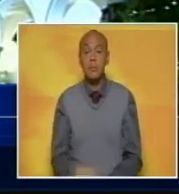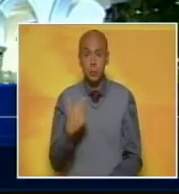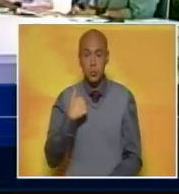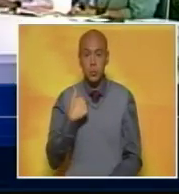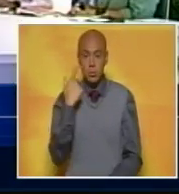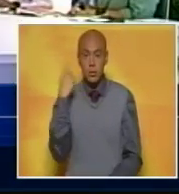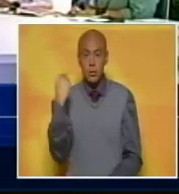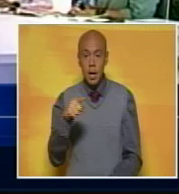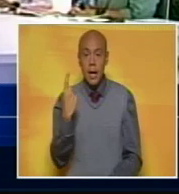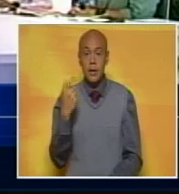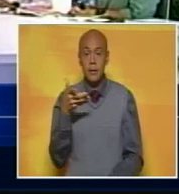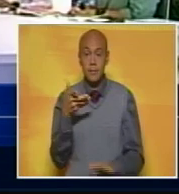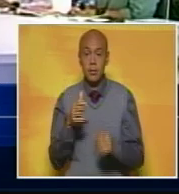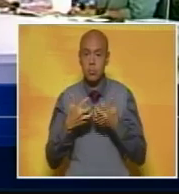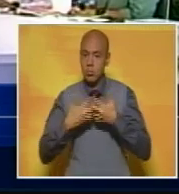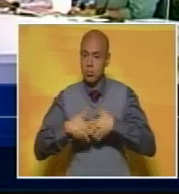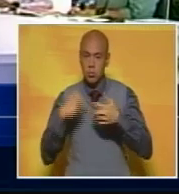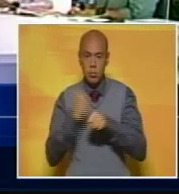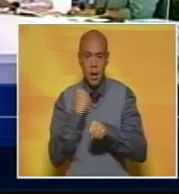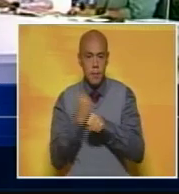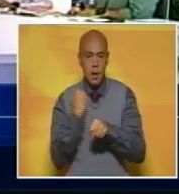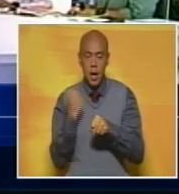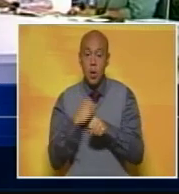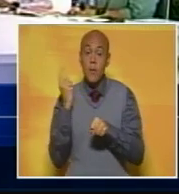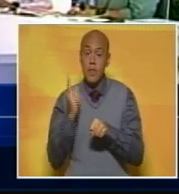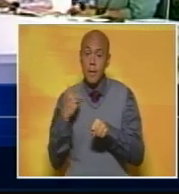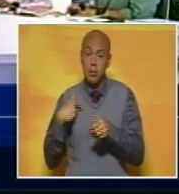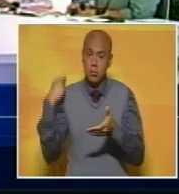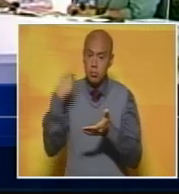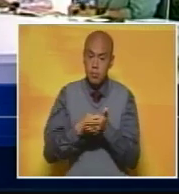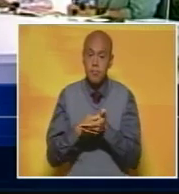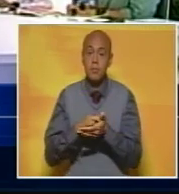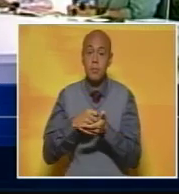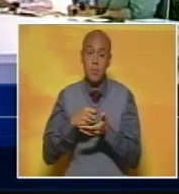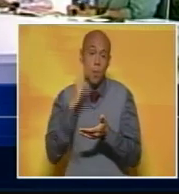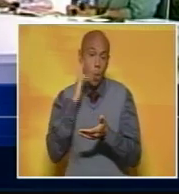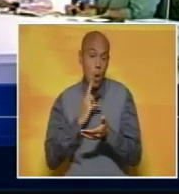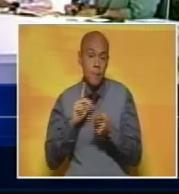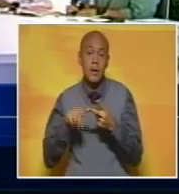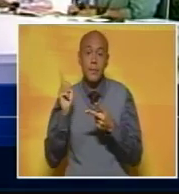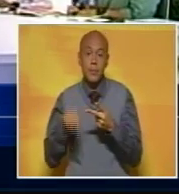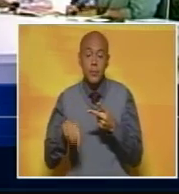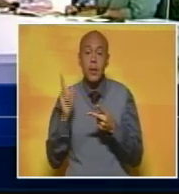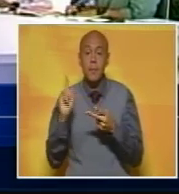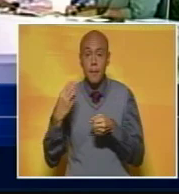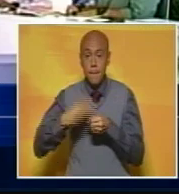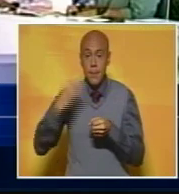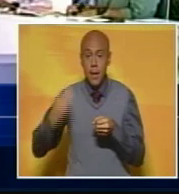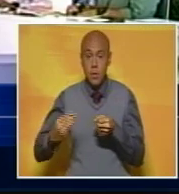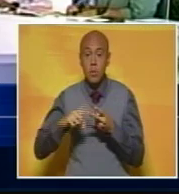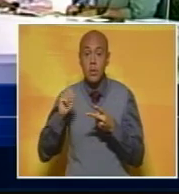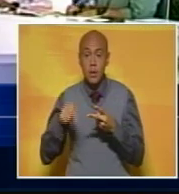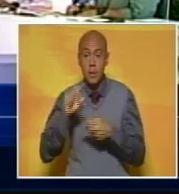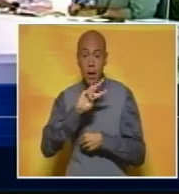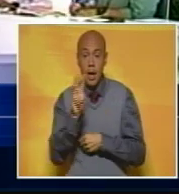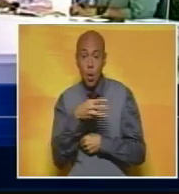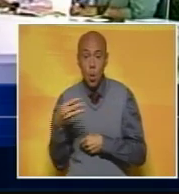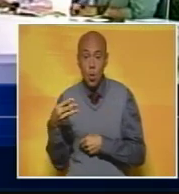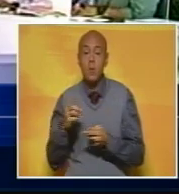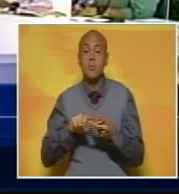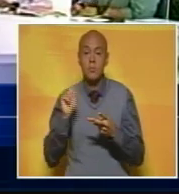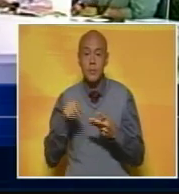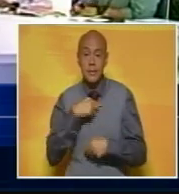Mantenemos la maquinaria, pues. Esto implica inversión en bolívares, en petro, en euros, en